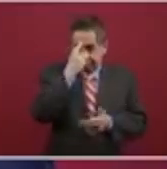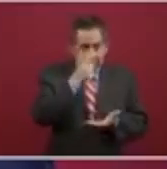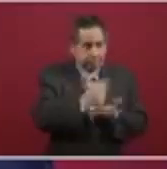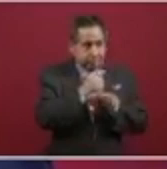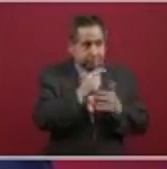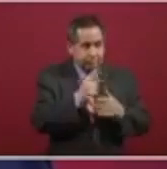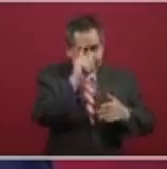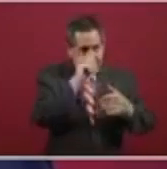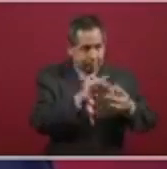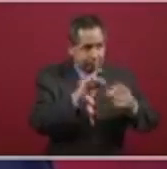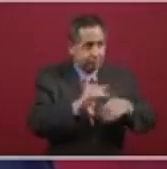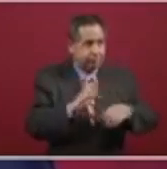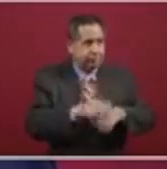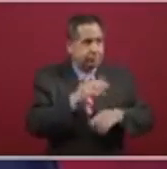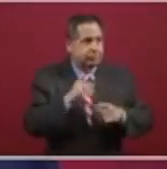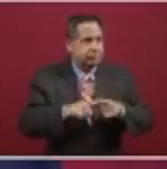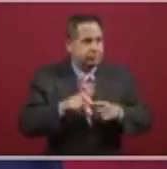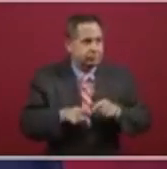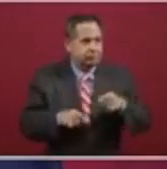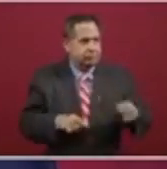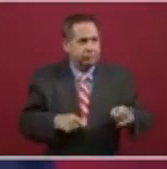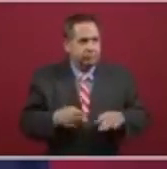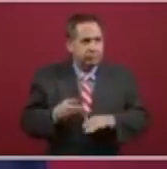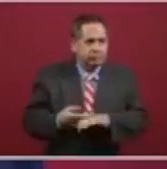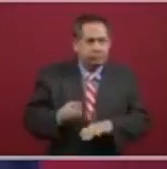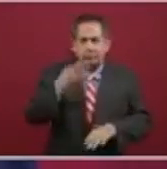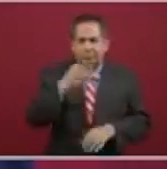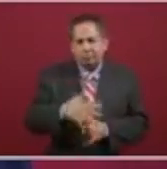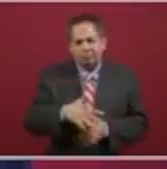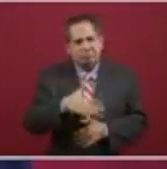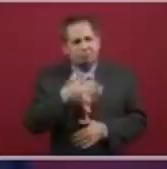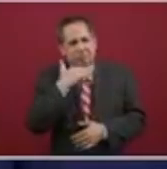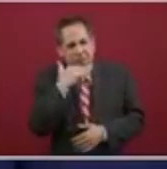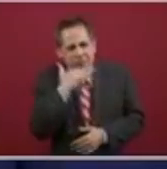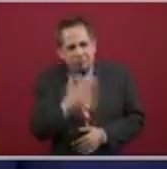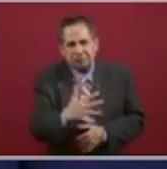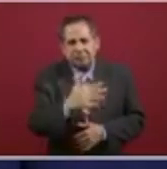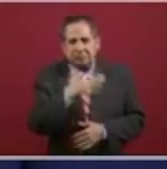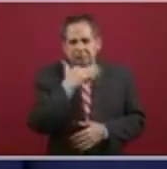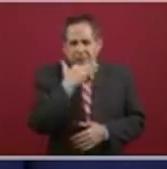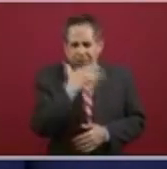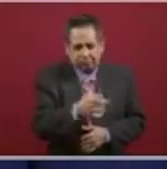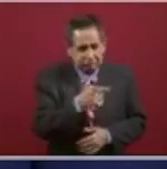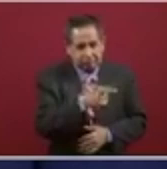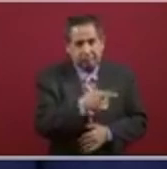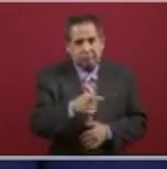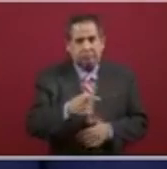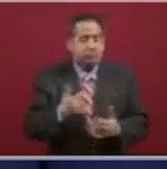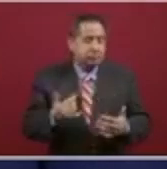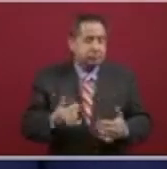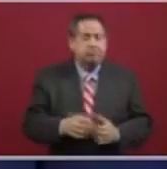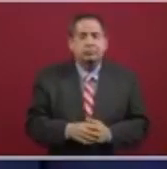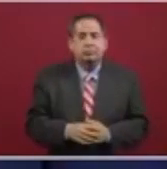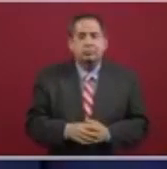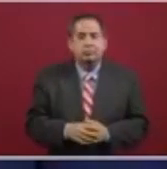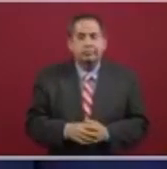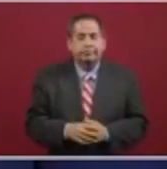porque son muy corruptos y